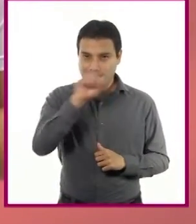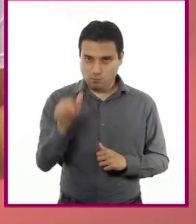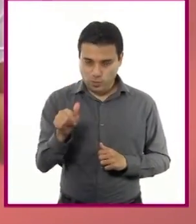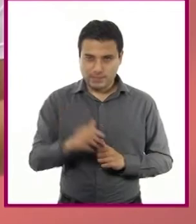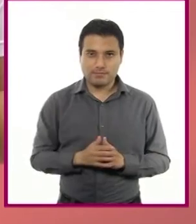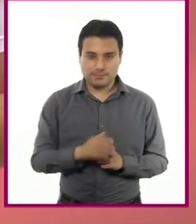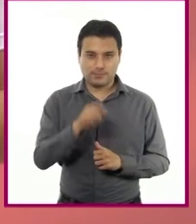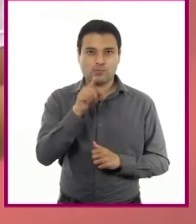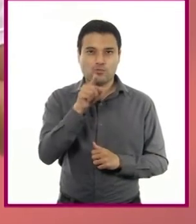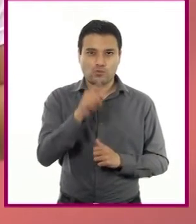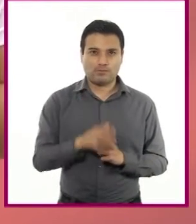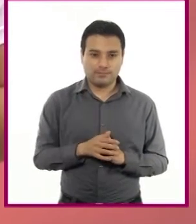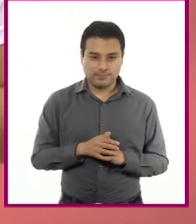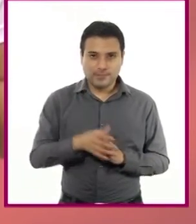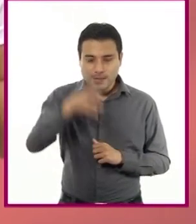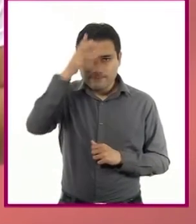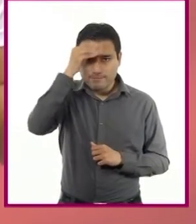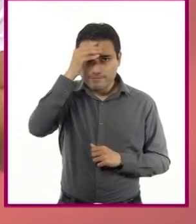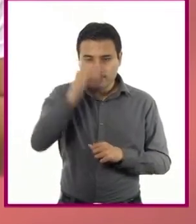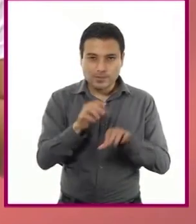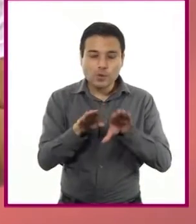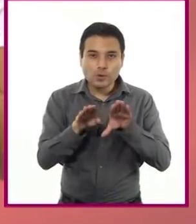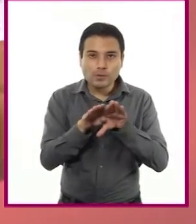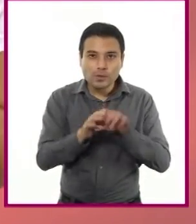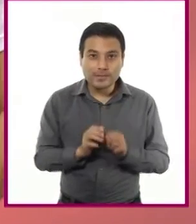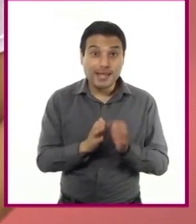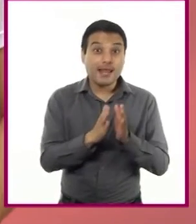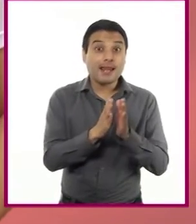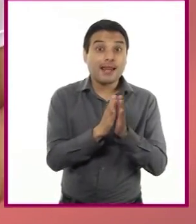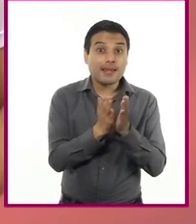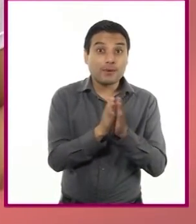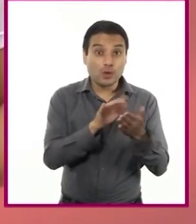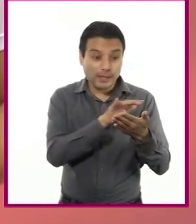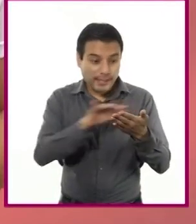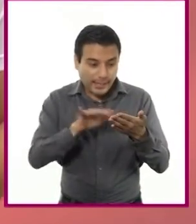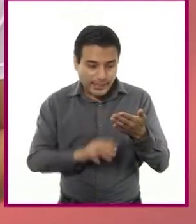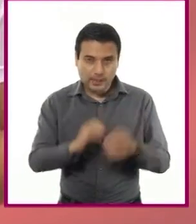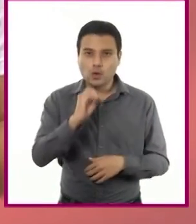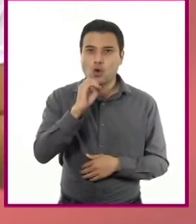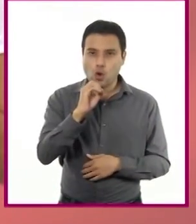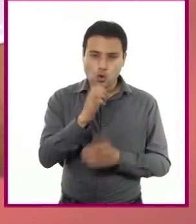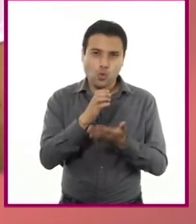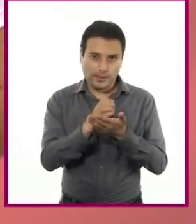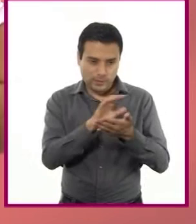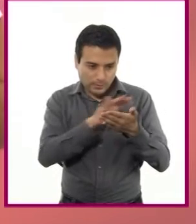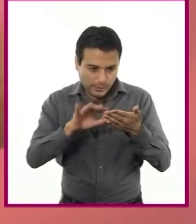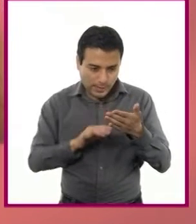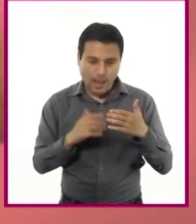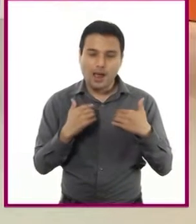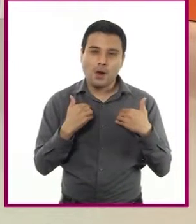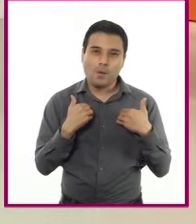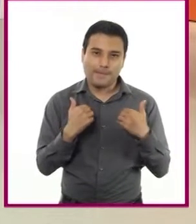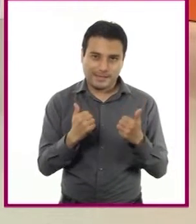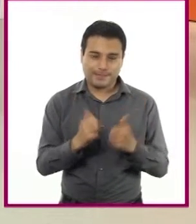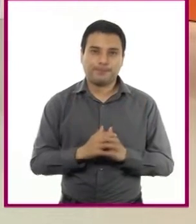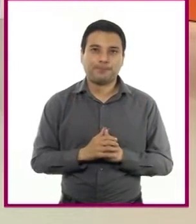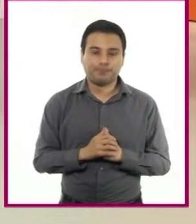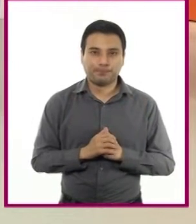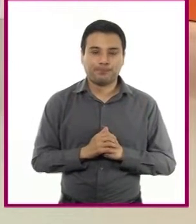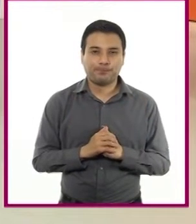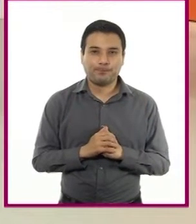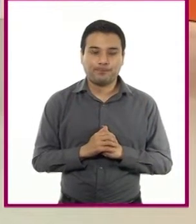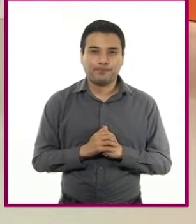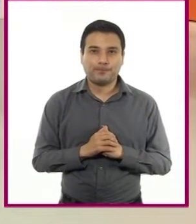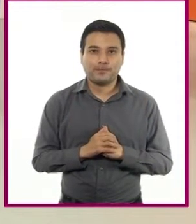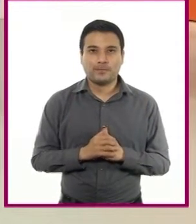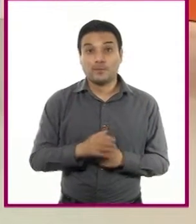podrán resolver al momento de consultar su libro de texto y revisar sus apuntes. Quienes como ustedes o